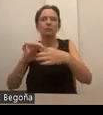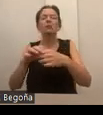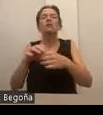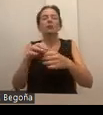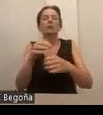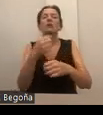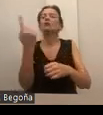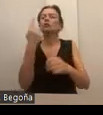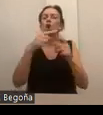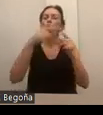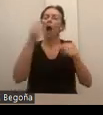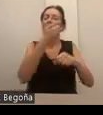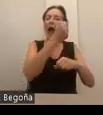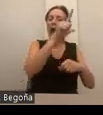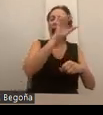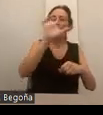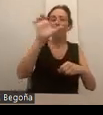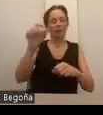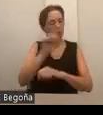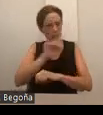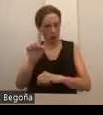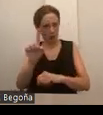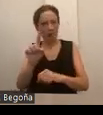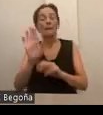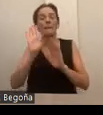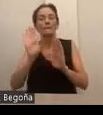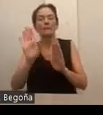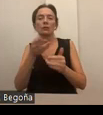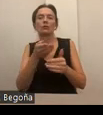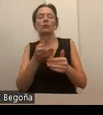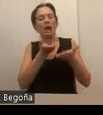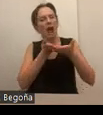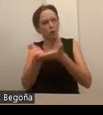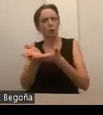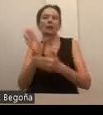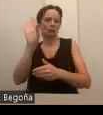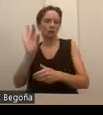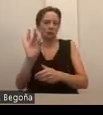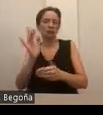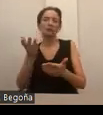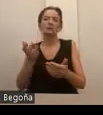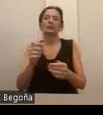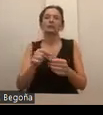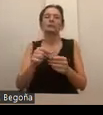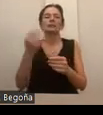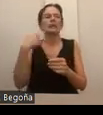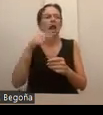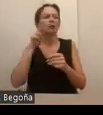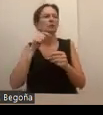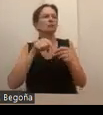con aloe vera. Veréis que en la mayoría de los estudios que vamos a repasar, no son tantos, creo que son 9 o 10,